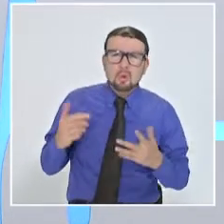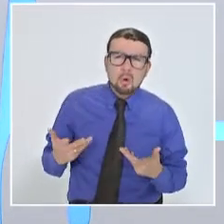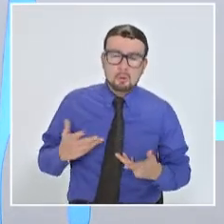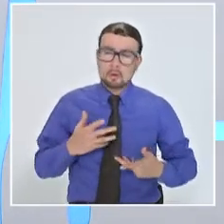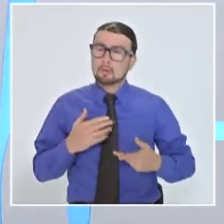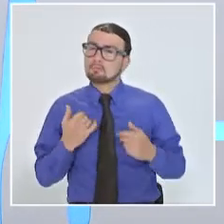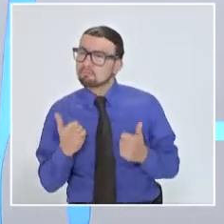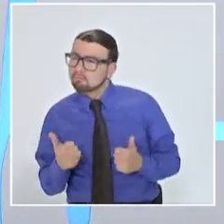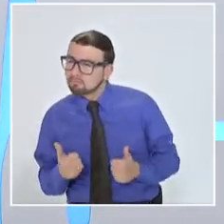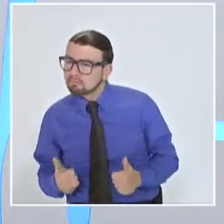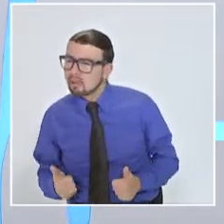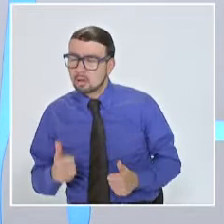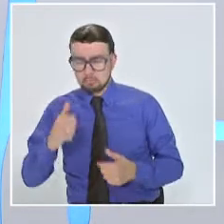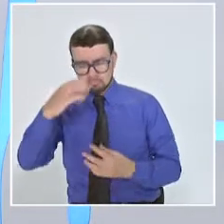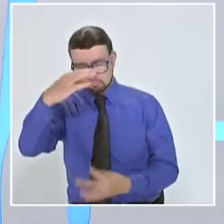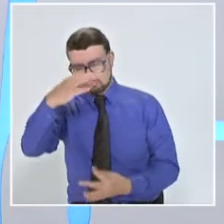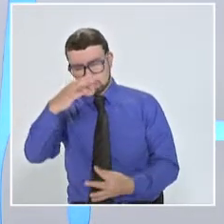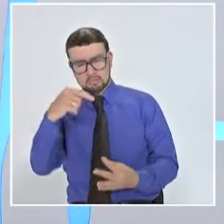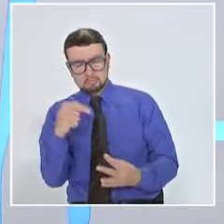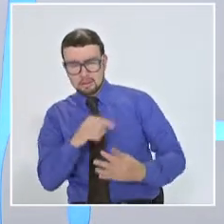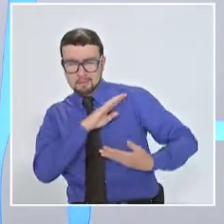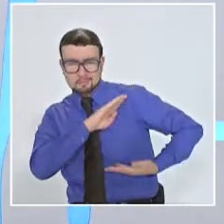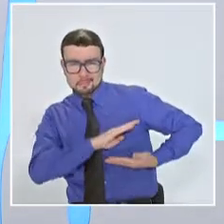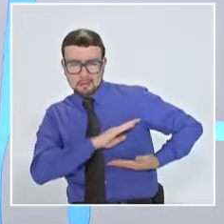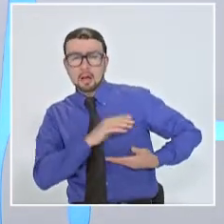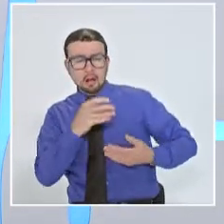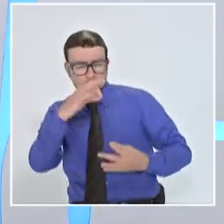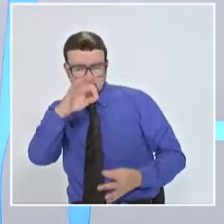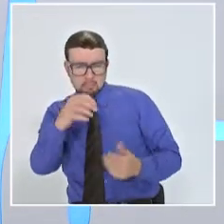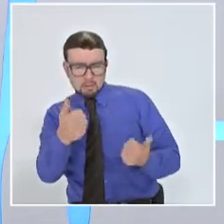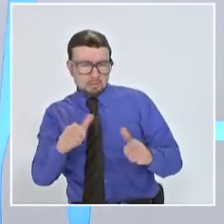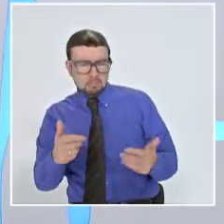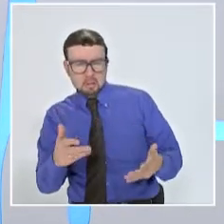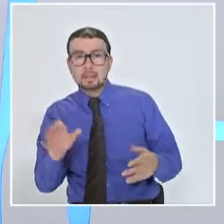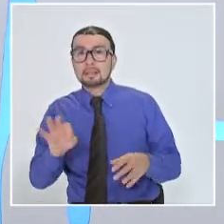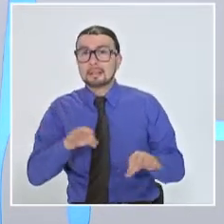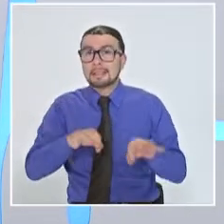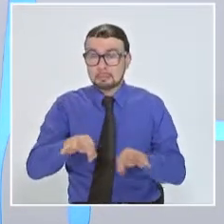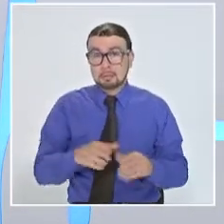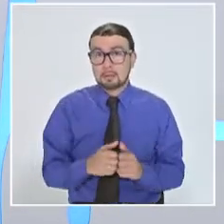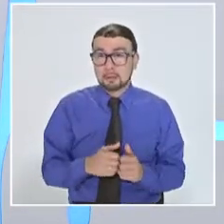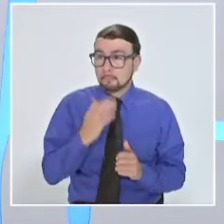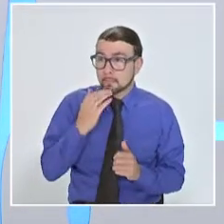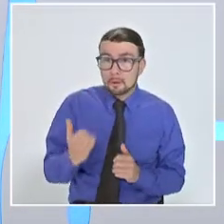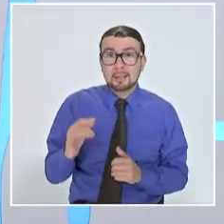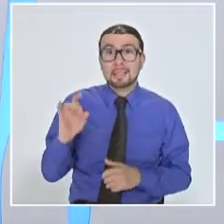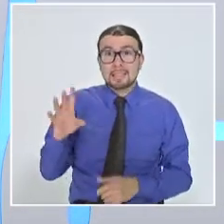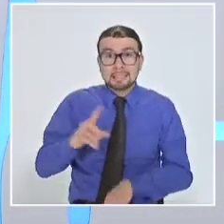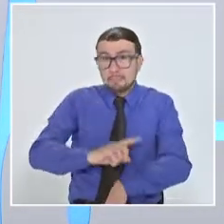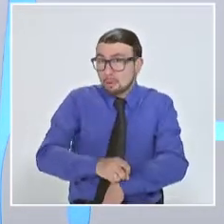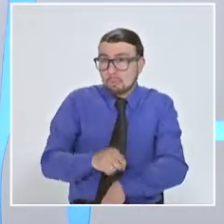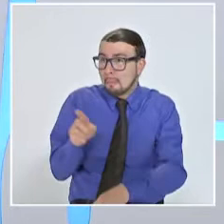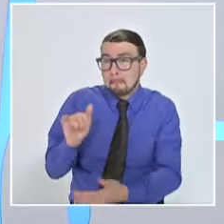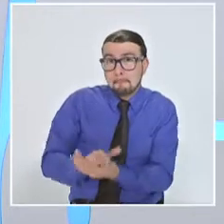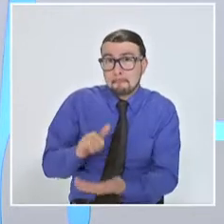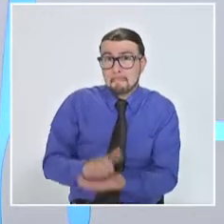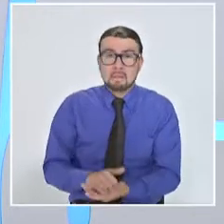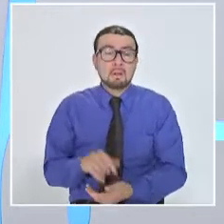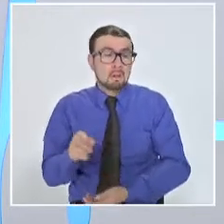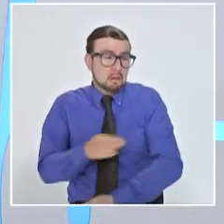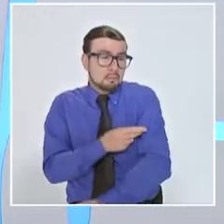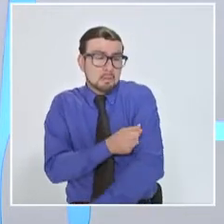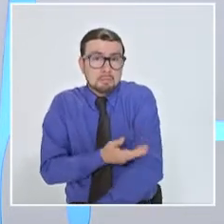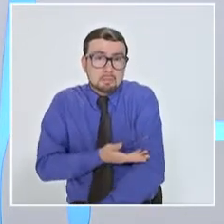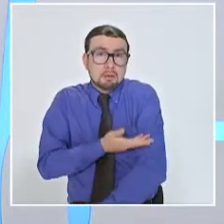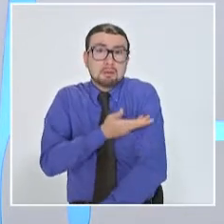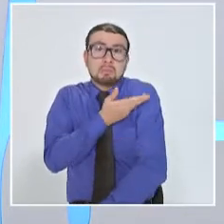valore el reporte de su mamografía y le explique. Porque si es en los mismos 15 minutos que le dan a un médico general para valorar a un paciente de hipertensión,